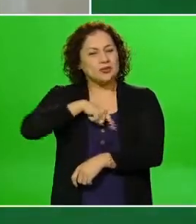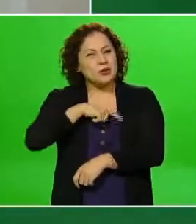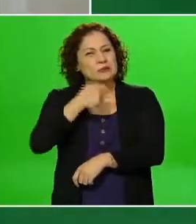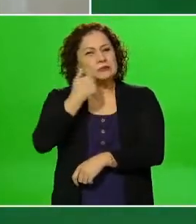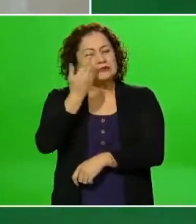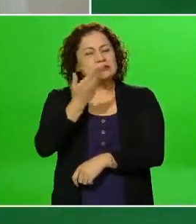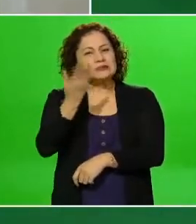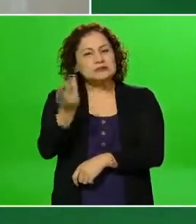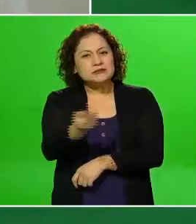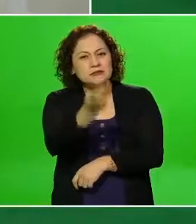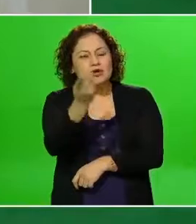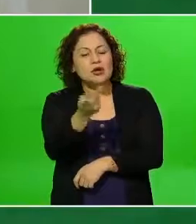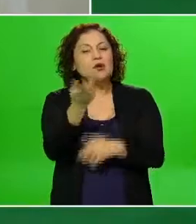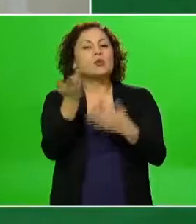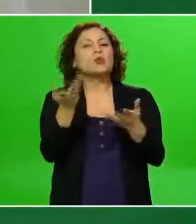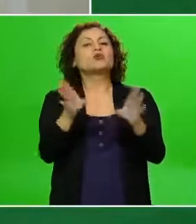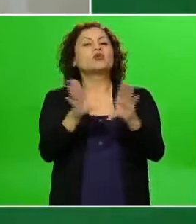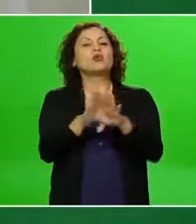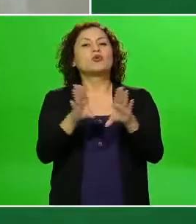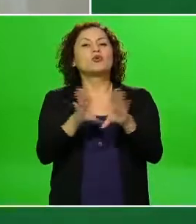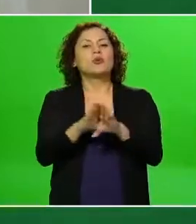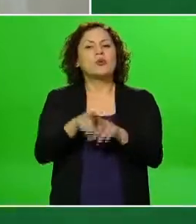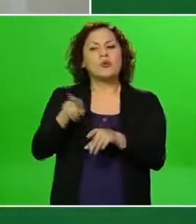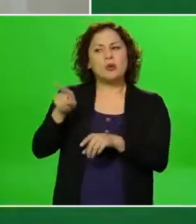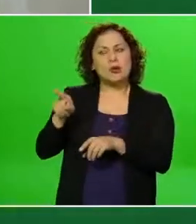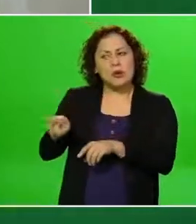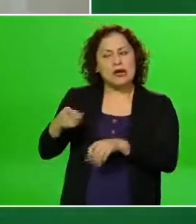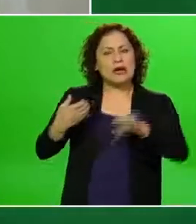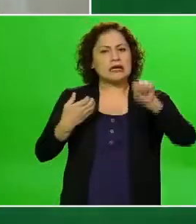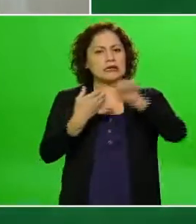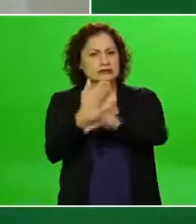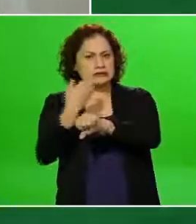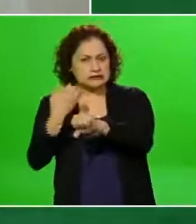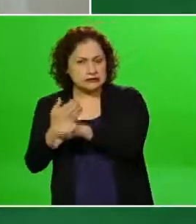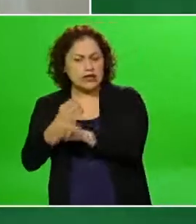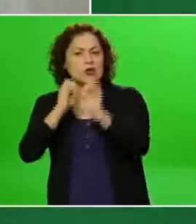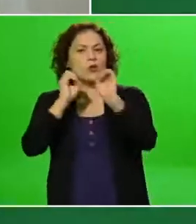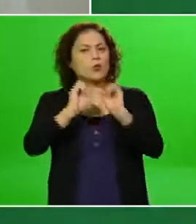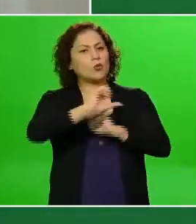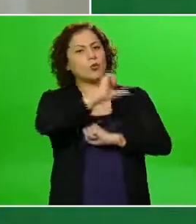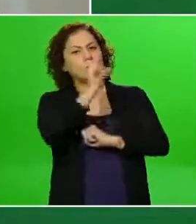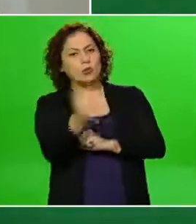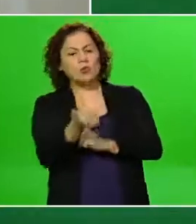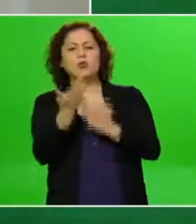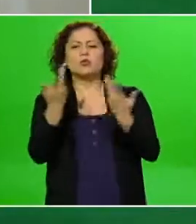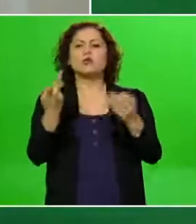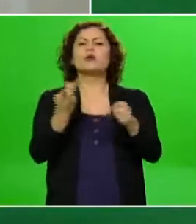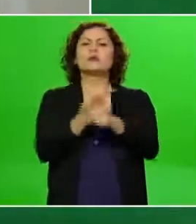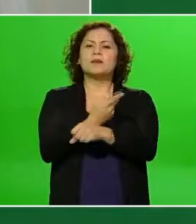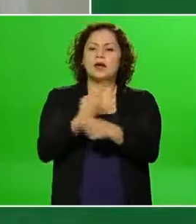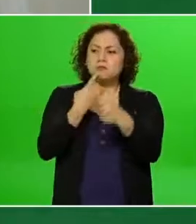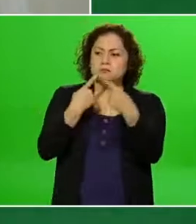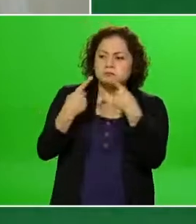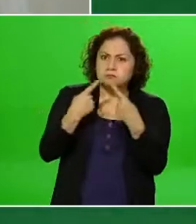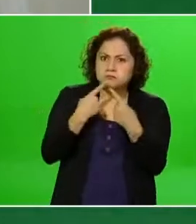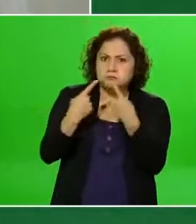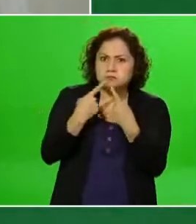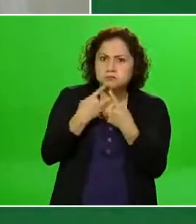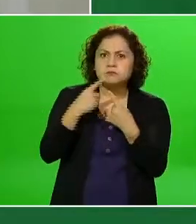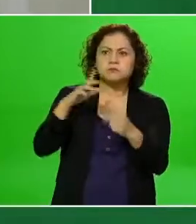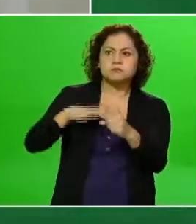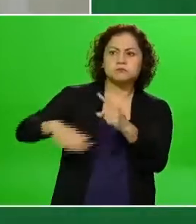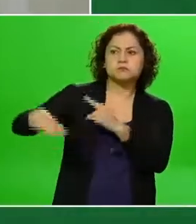aclarar un poco más cuáles son los criterios que se están estableciendo, qué diálogos han tenido con los distintos